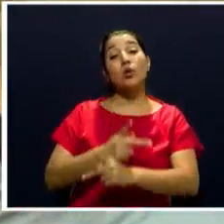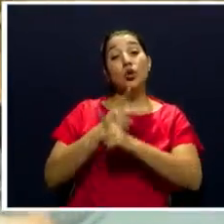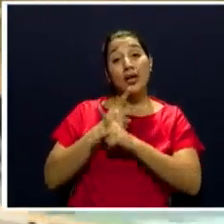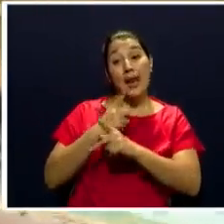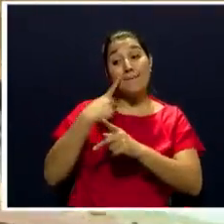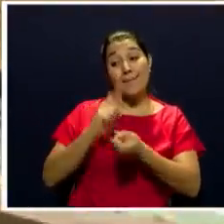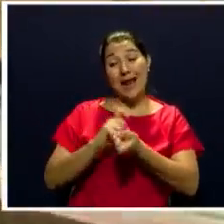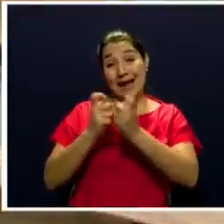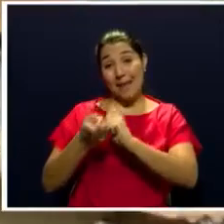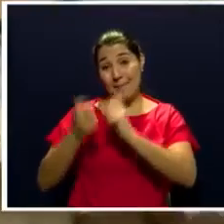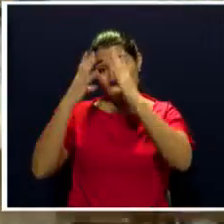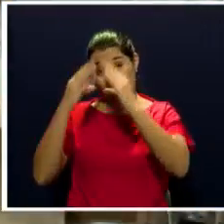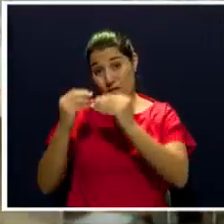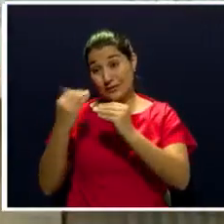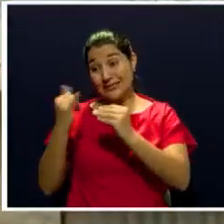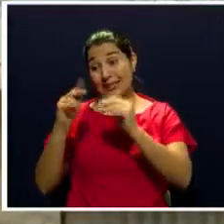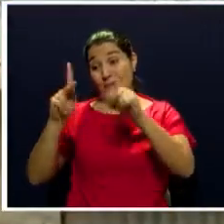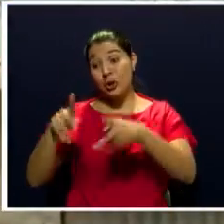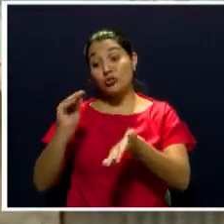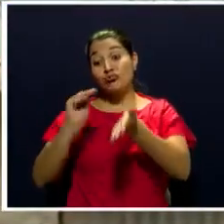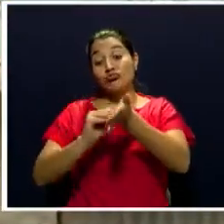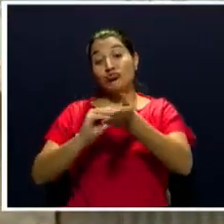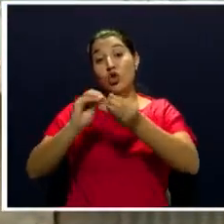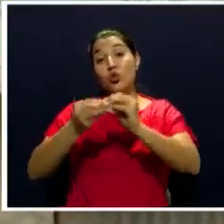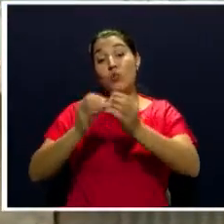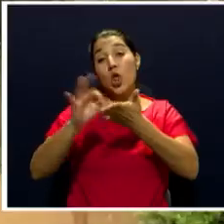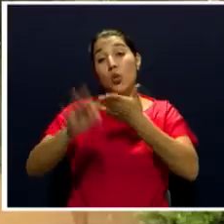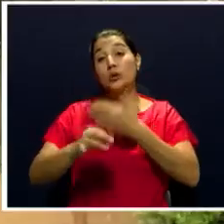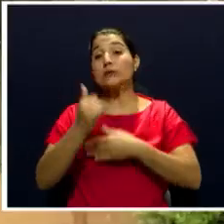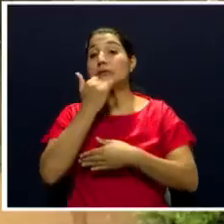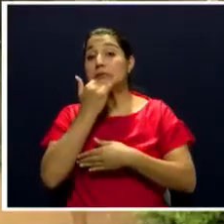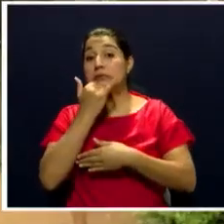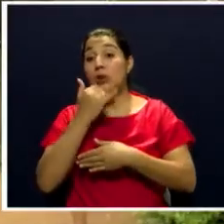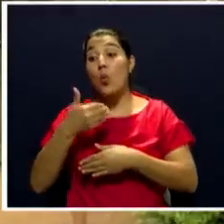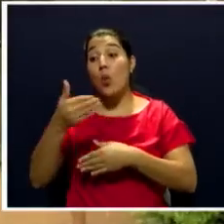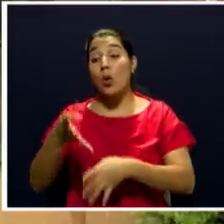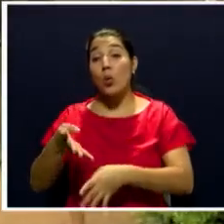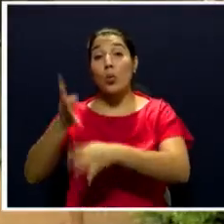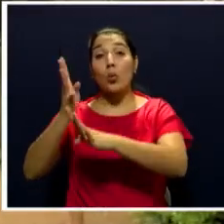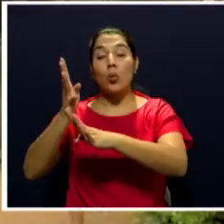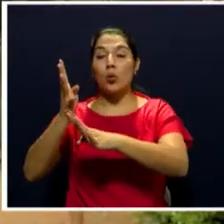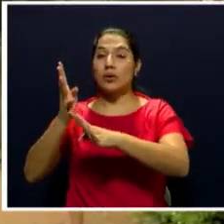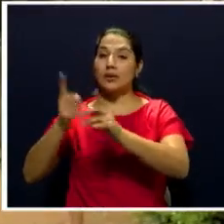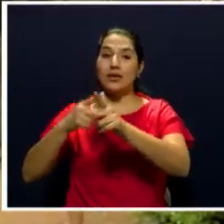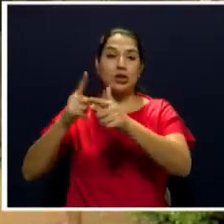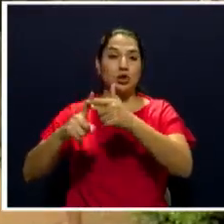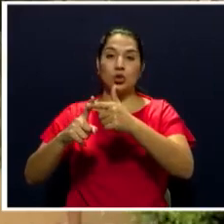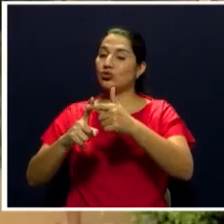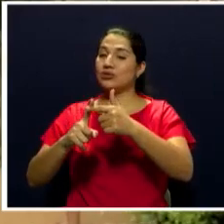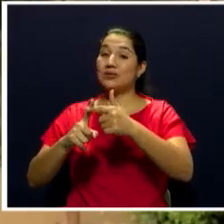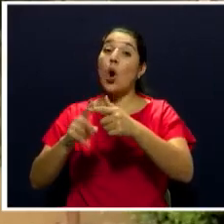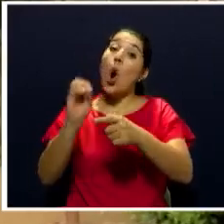que ingresaron cuentas inactivas y que al enviar el formulario no incluyeron la declaración jurada firmada